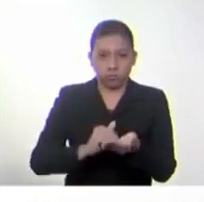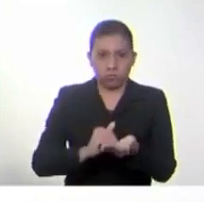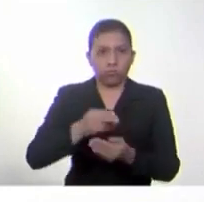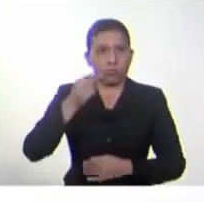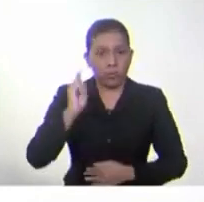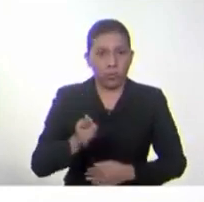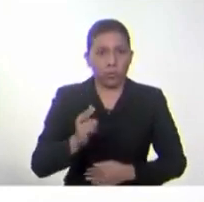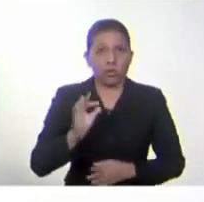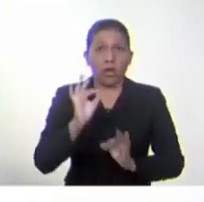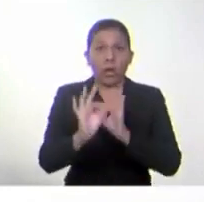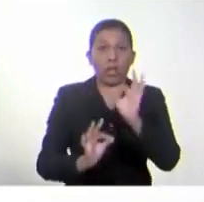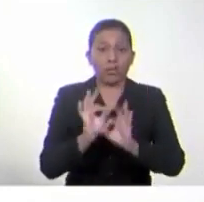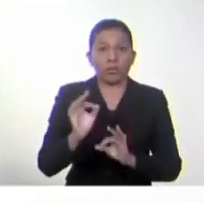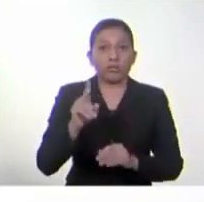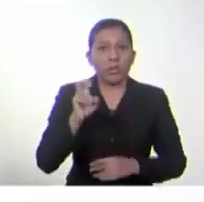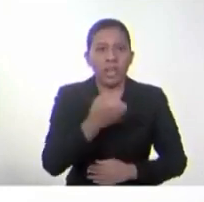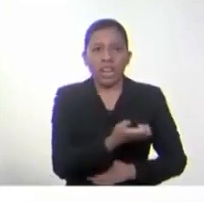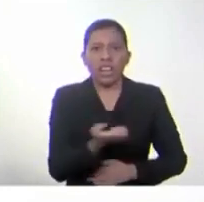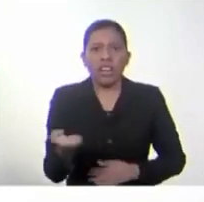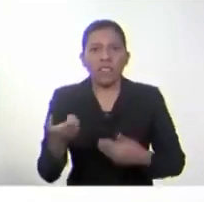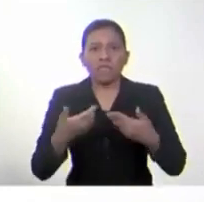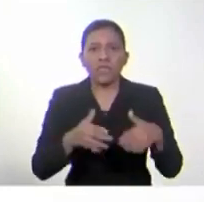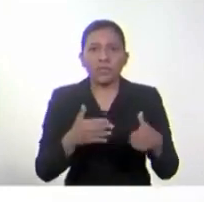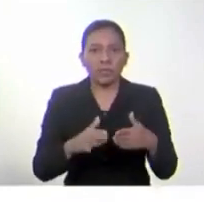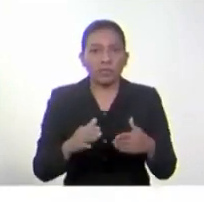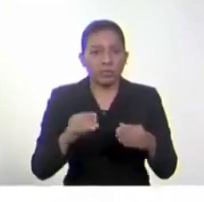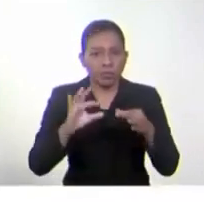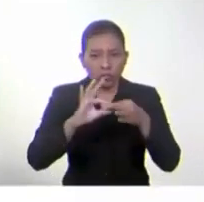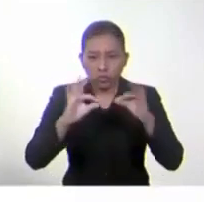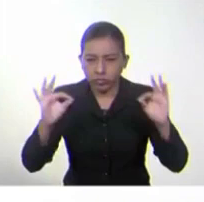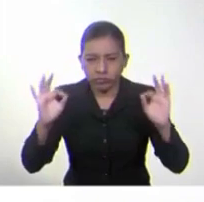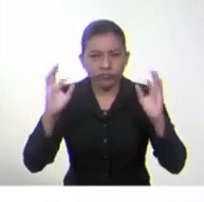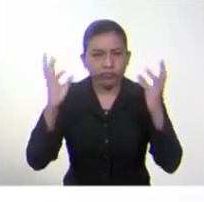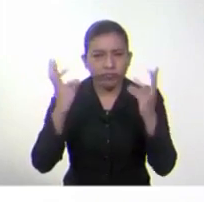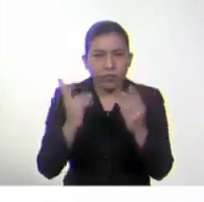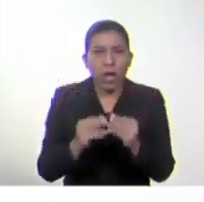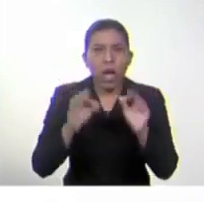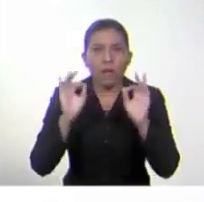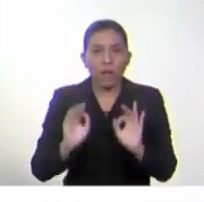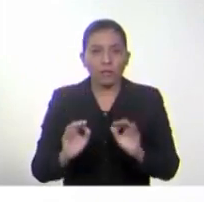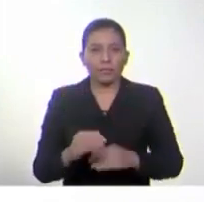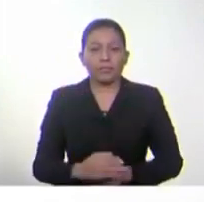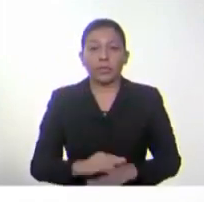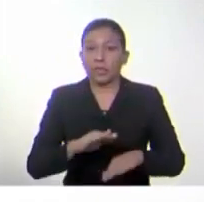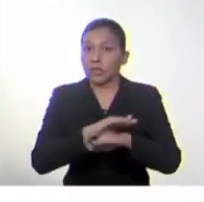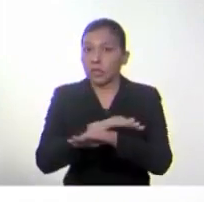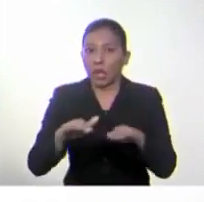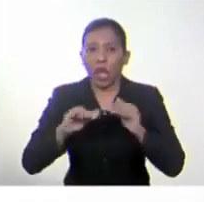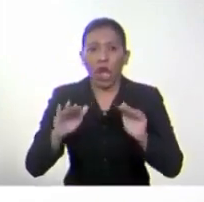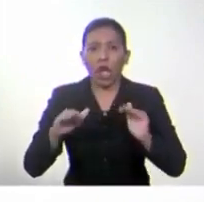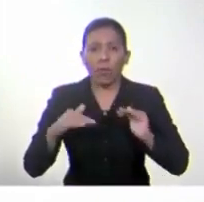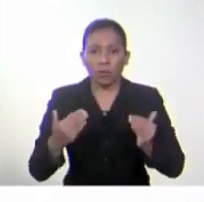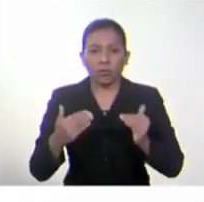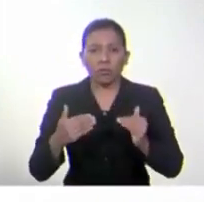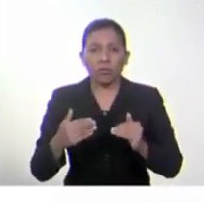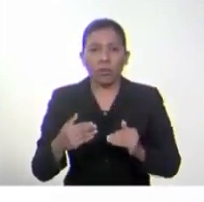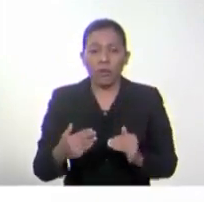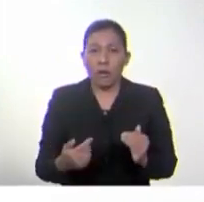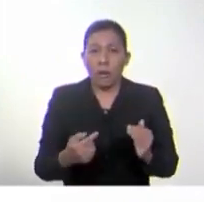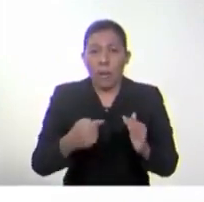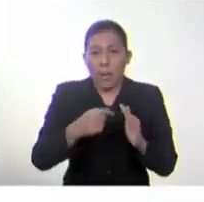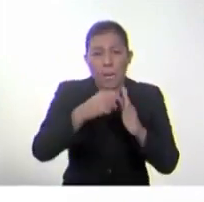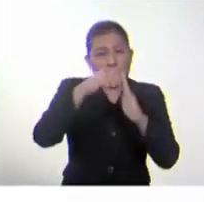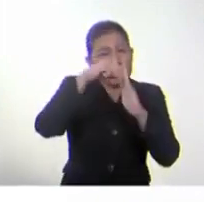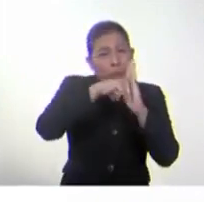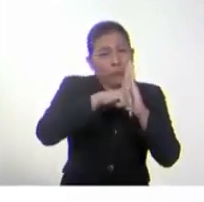átomos de los elementos hasta que la ecuación esté balanceada. Y deben terminar con la menos compleja, como un elemento